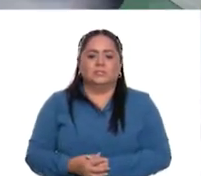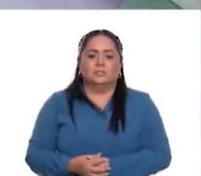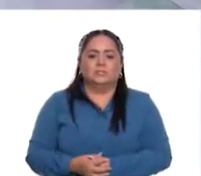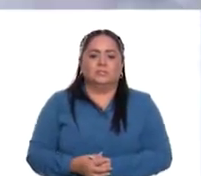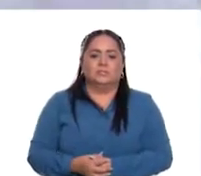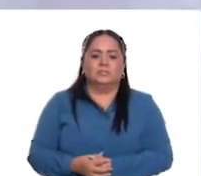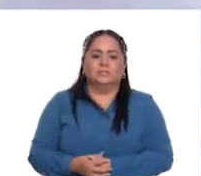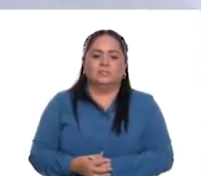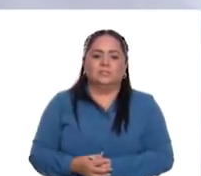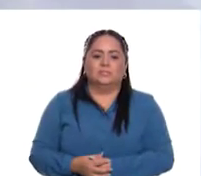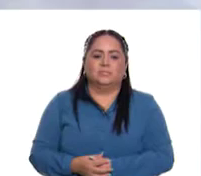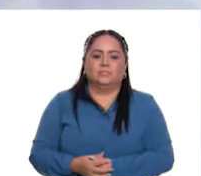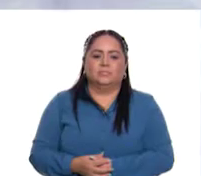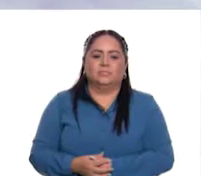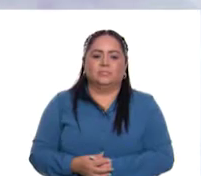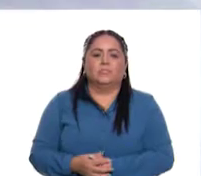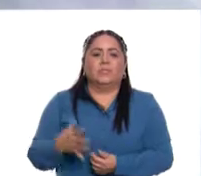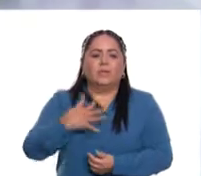caer!